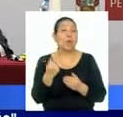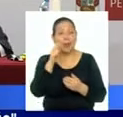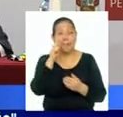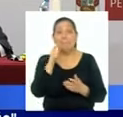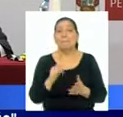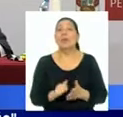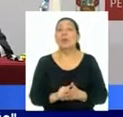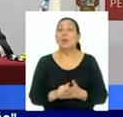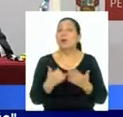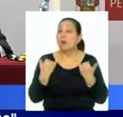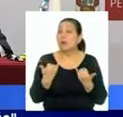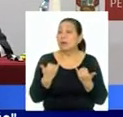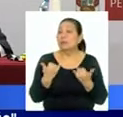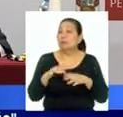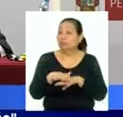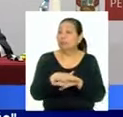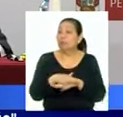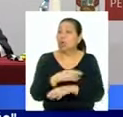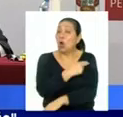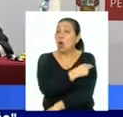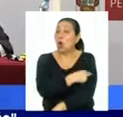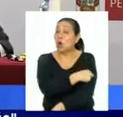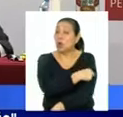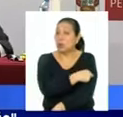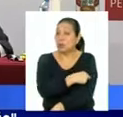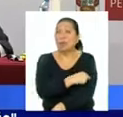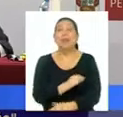Perú. El sistema de gestión hospitalaria